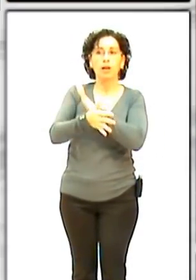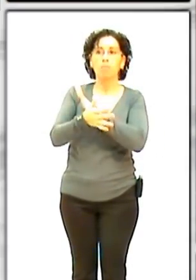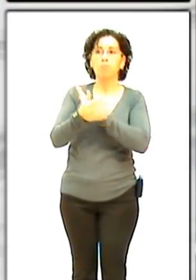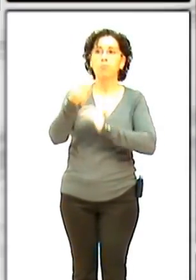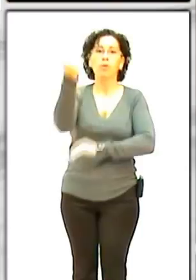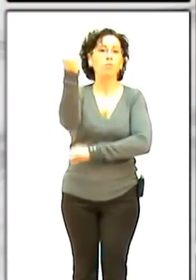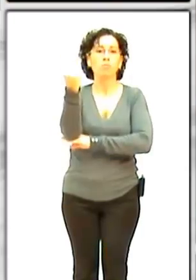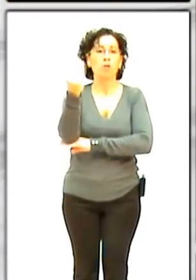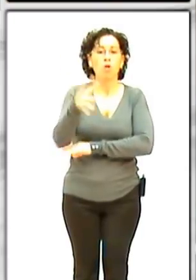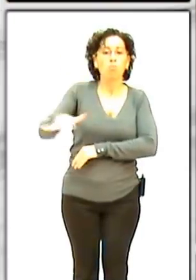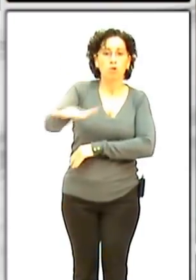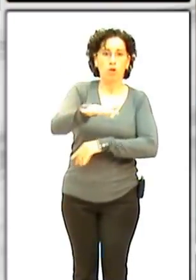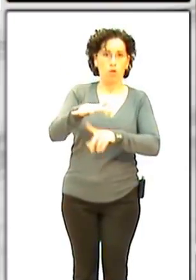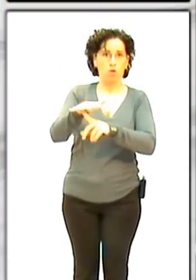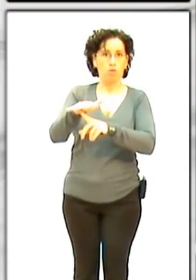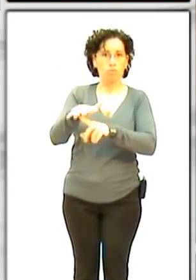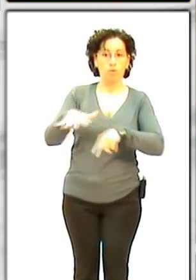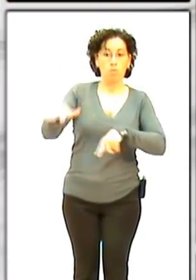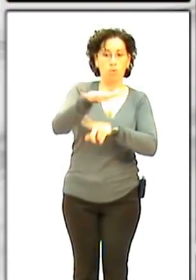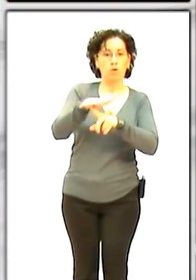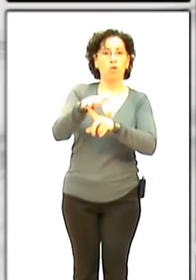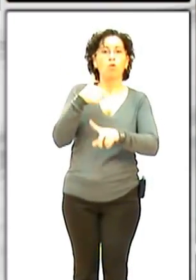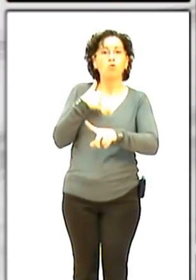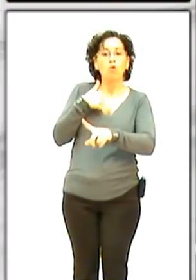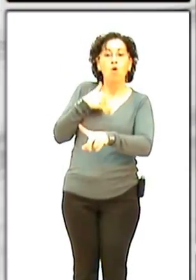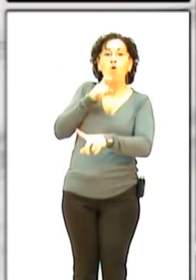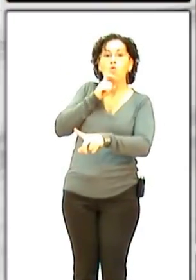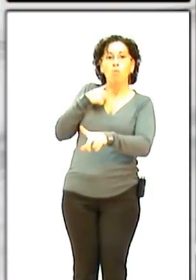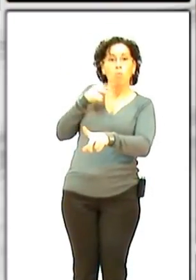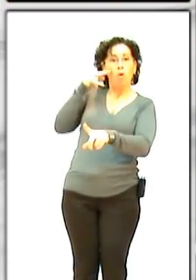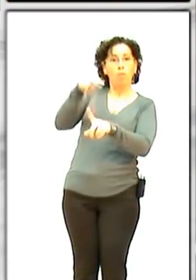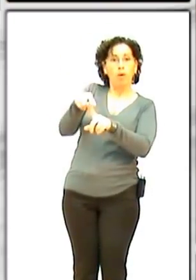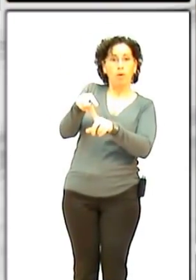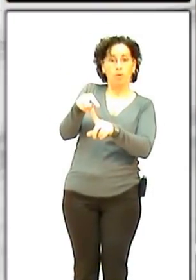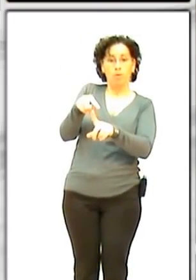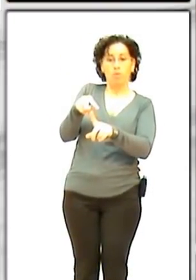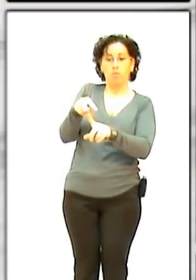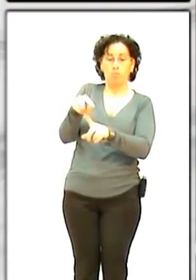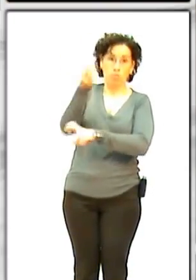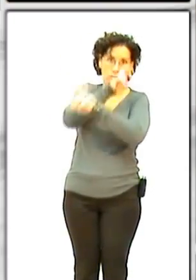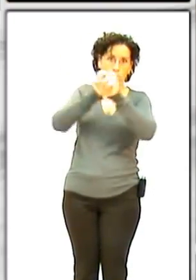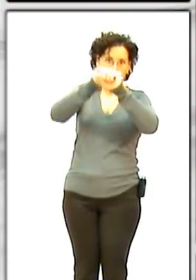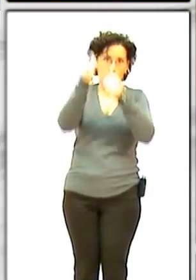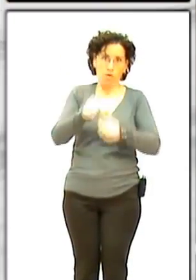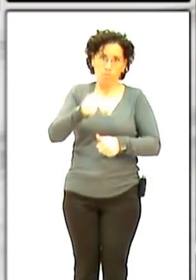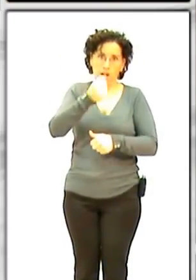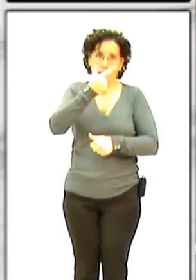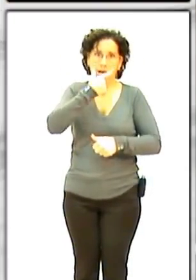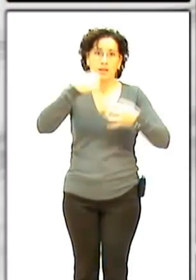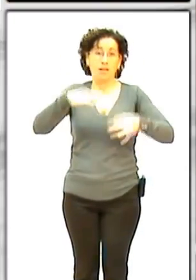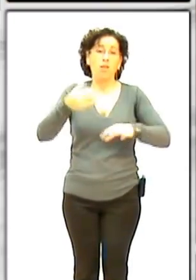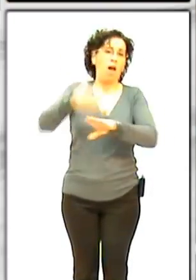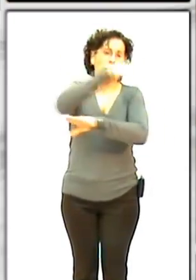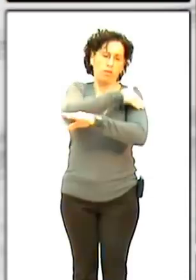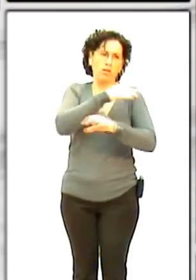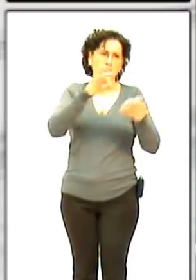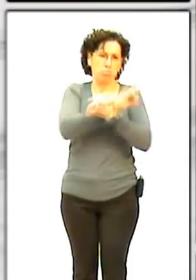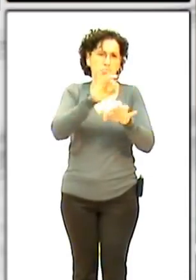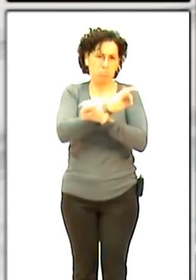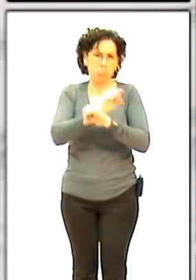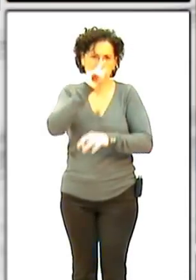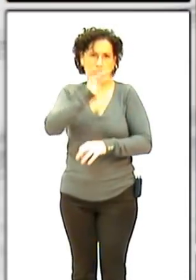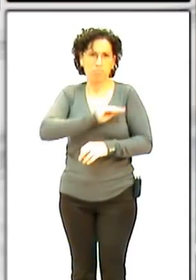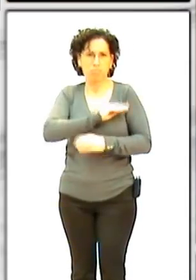una commodity, que tenemos acceso a ella de manera más sencilla, sin tantos errores como hace unos años,